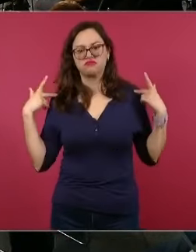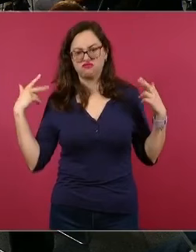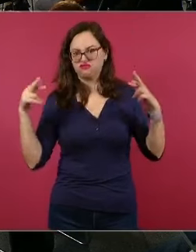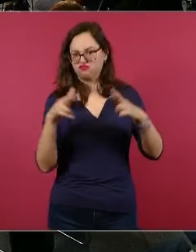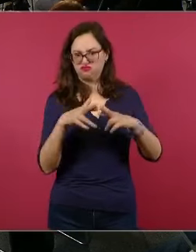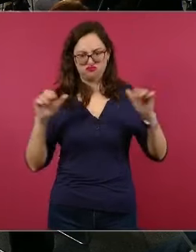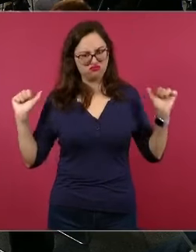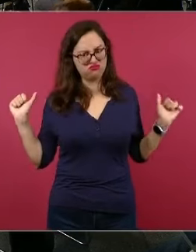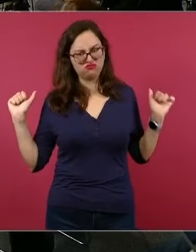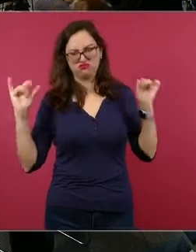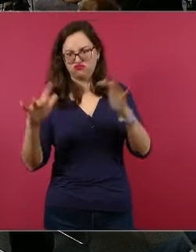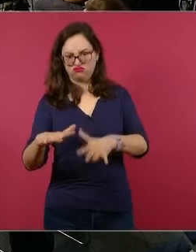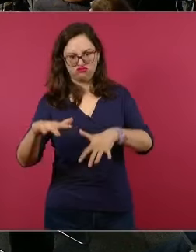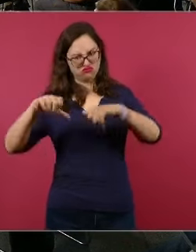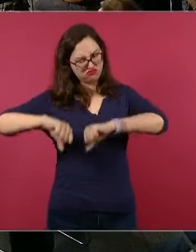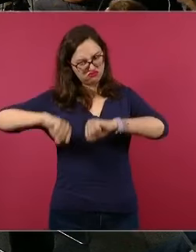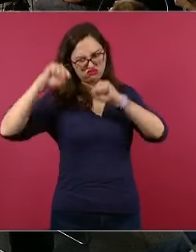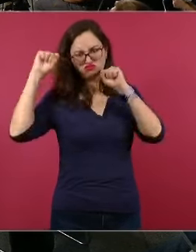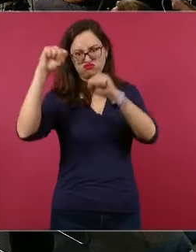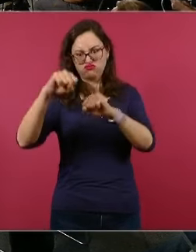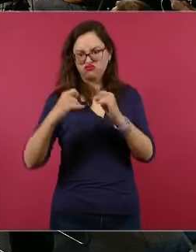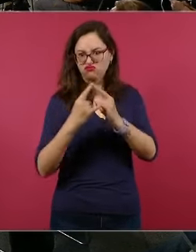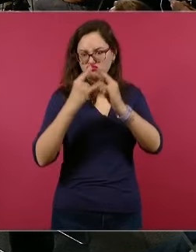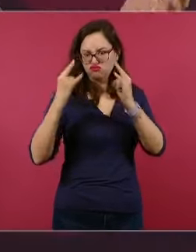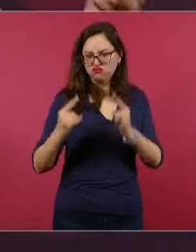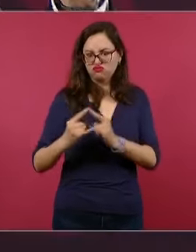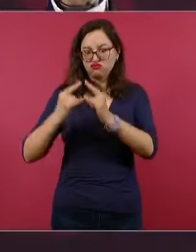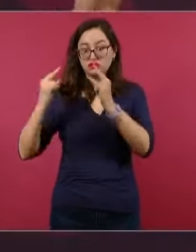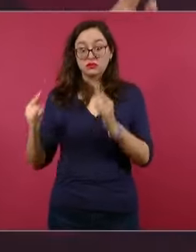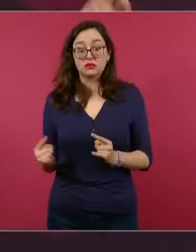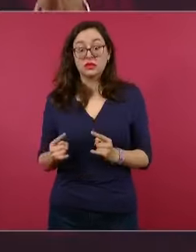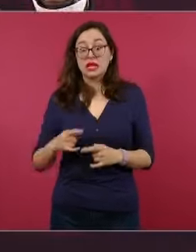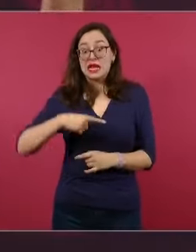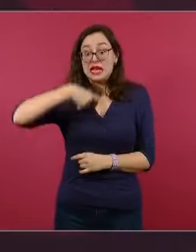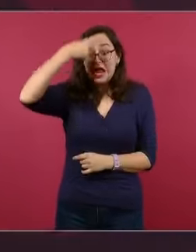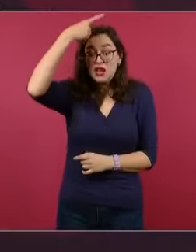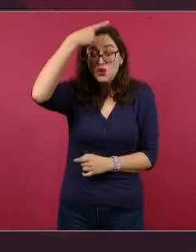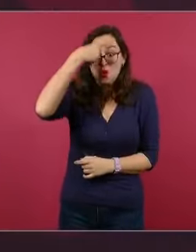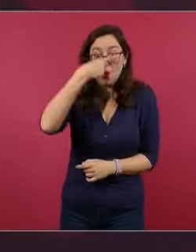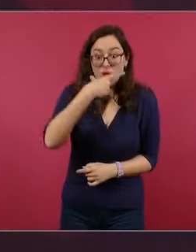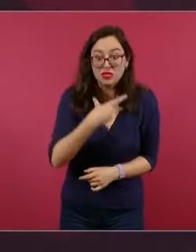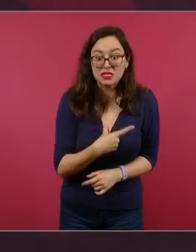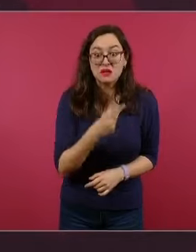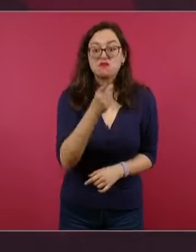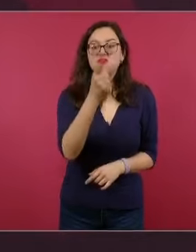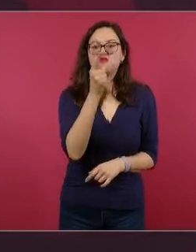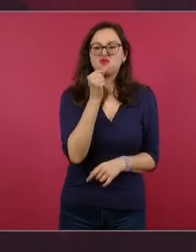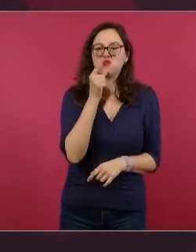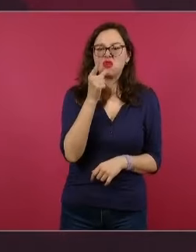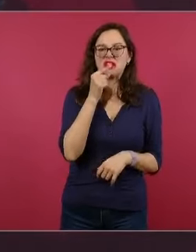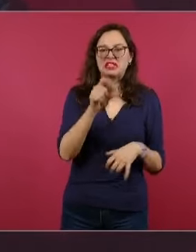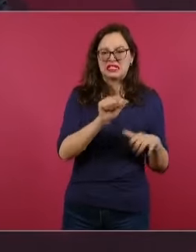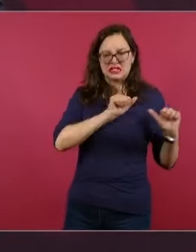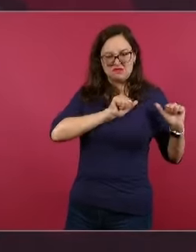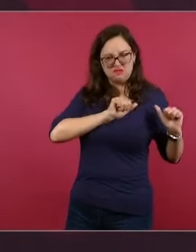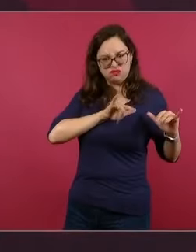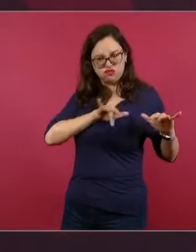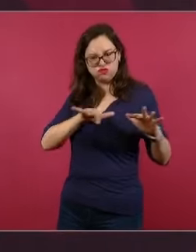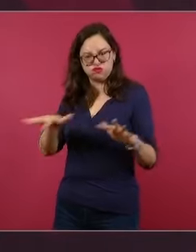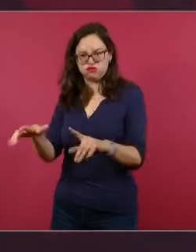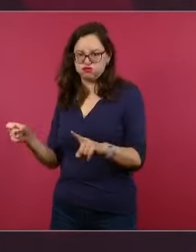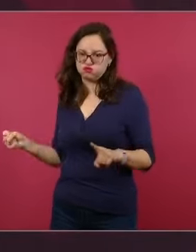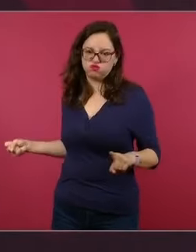quemaron todas sus casas de campaña los desalojaron Y a partir de ahí no